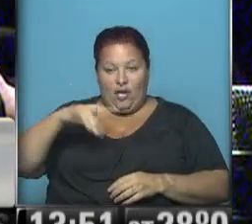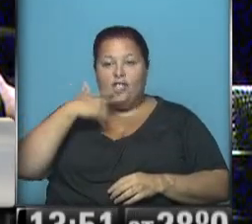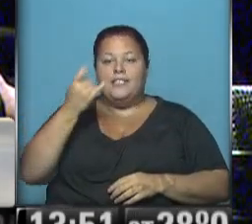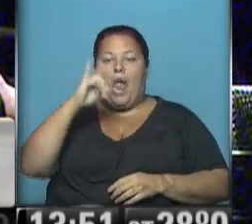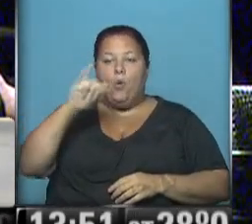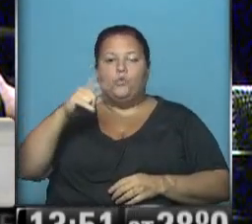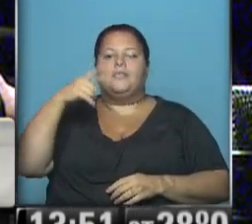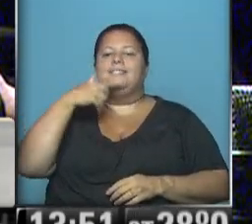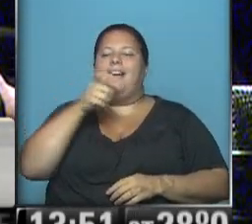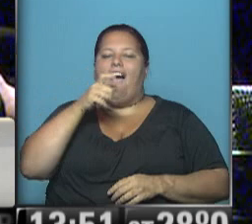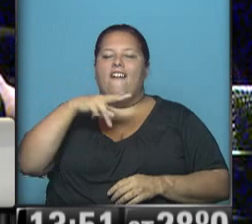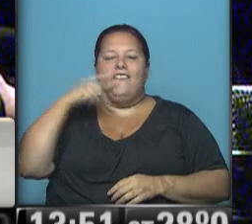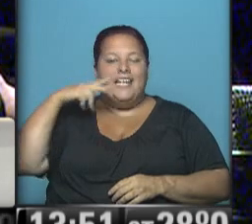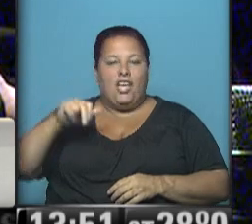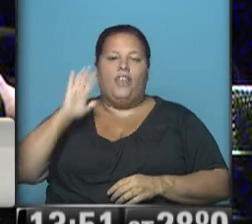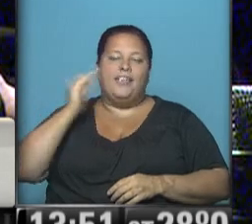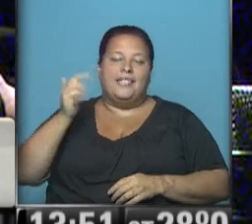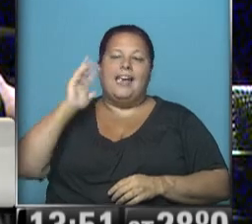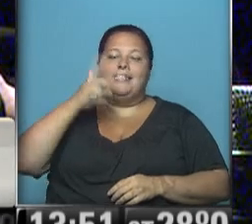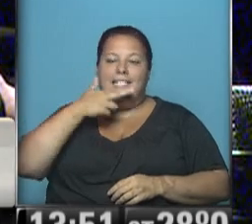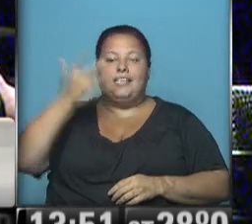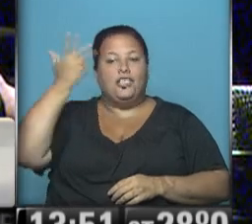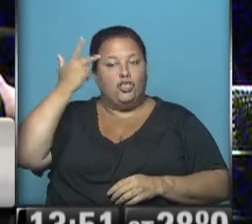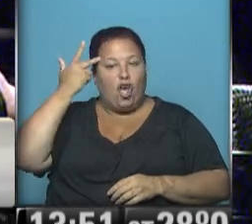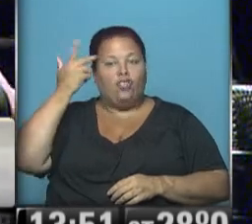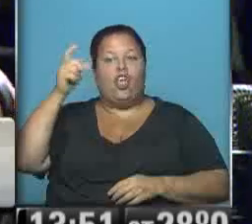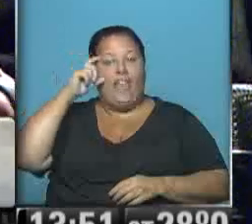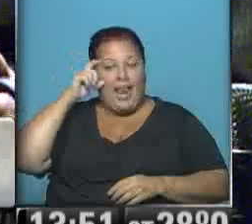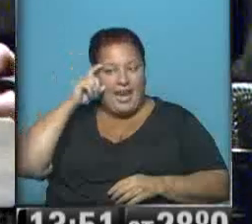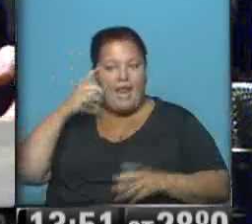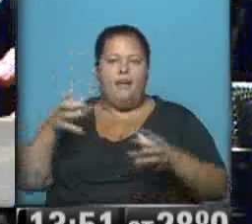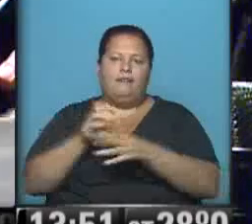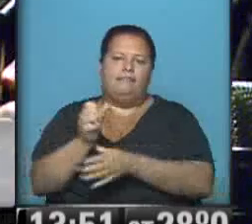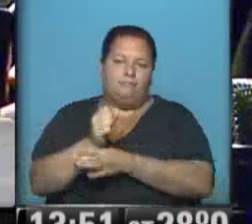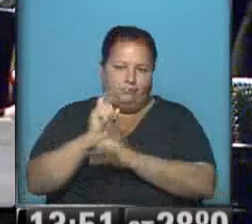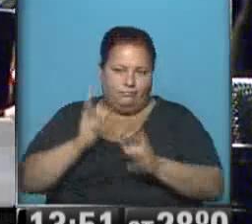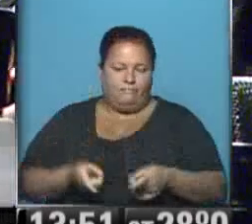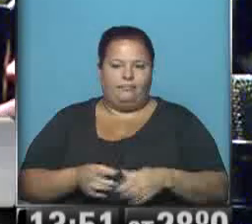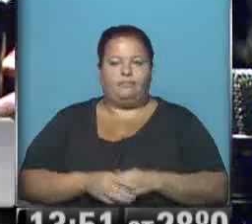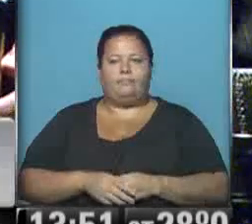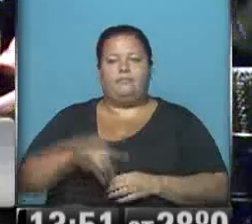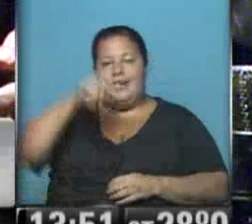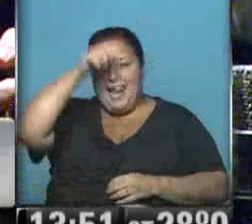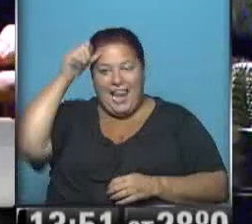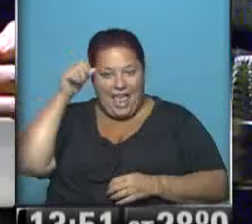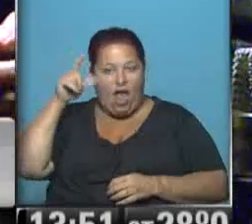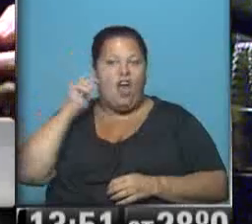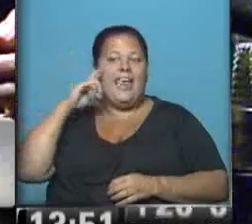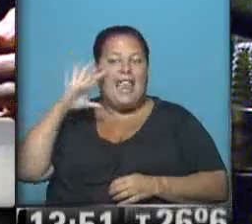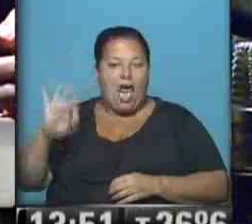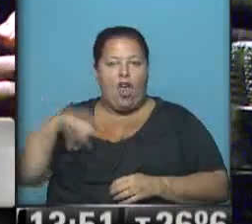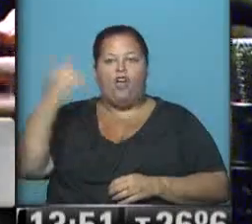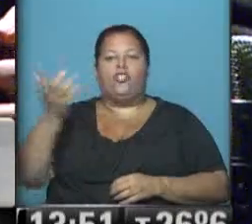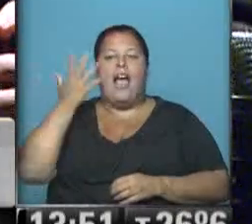en el Café Vinilo 16, 17 y 18 de enero. Hay que decir que tocó con los grandes, por supuesto, con el León Gieco y con el